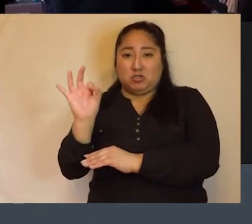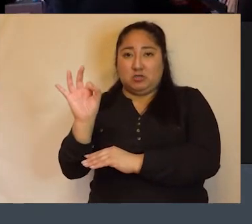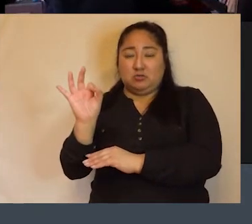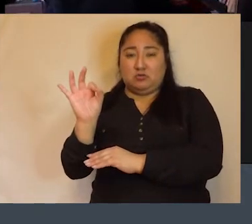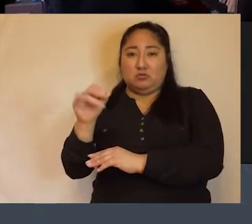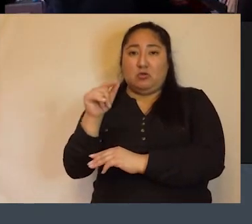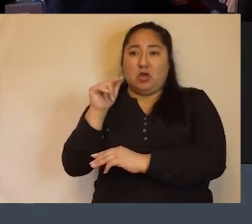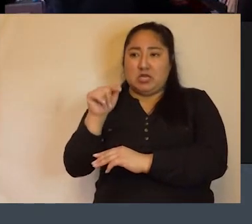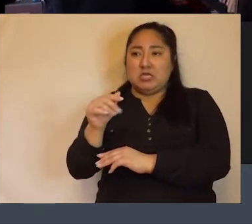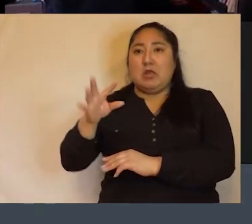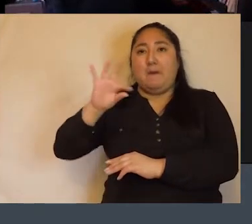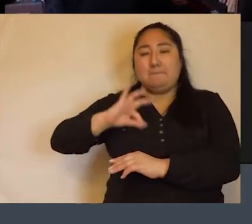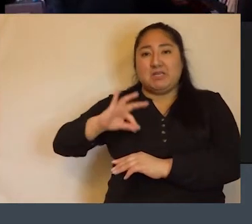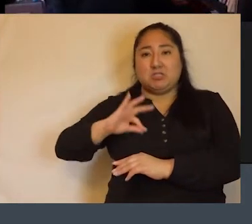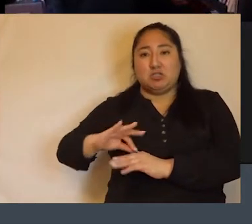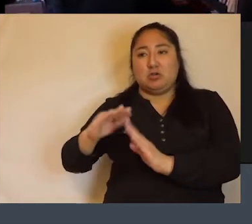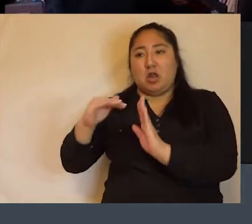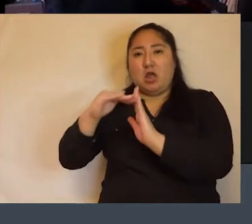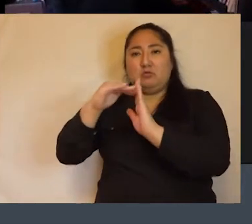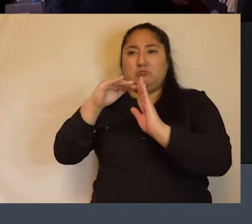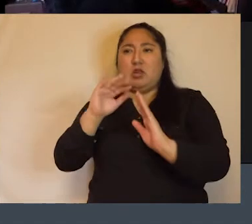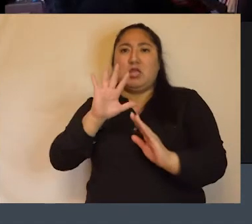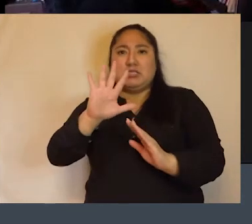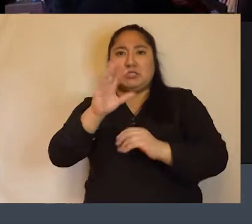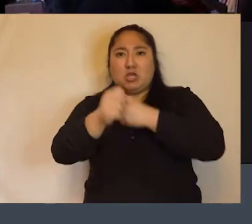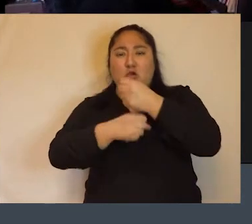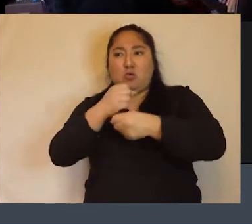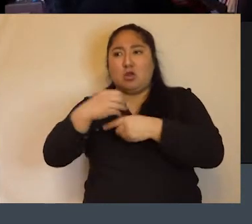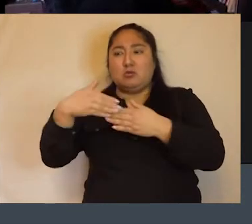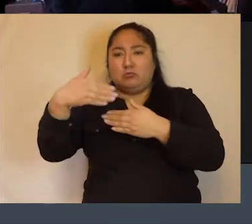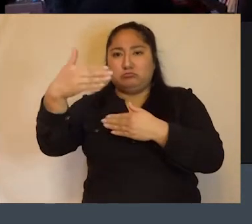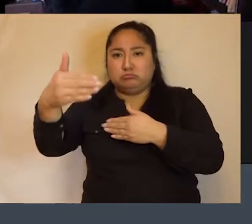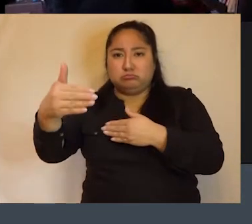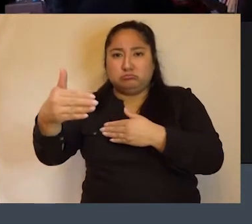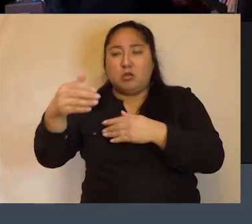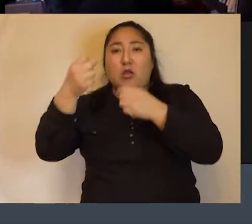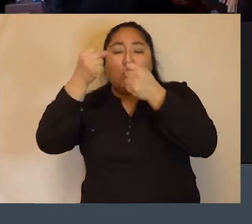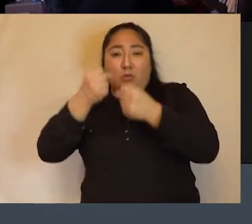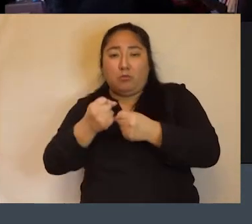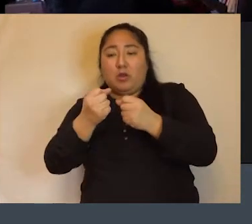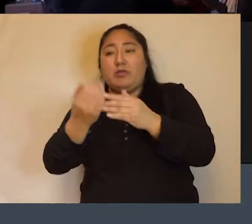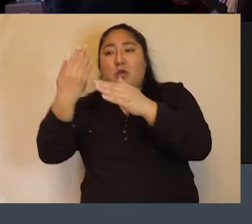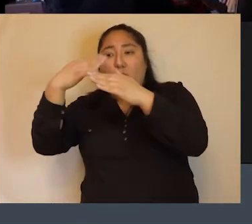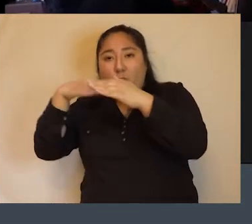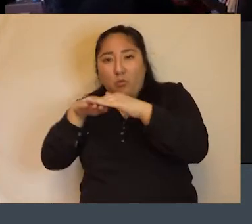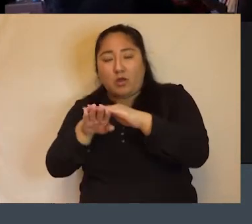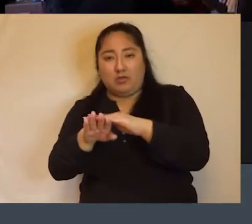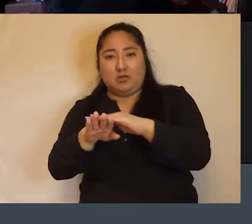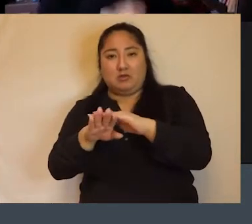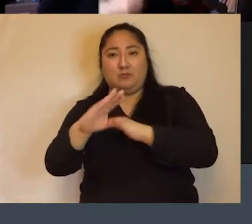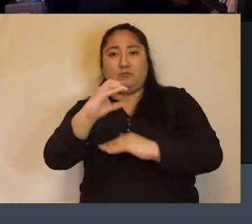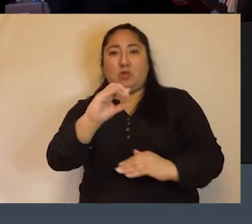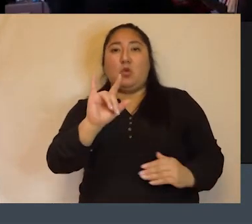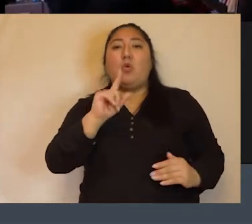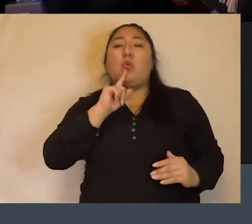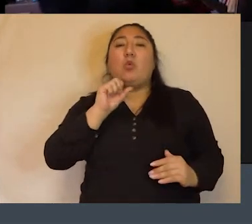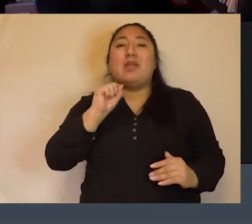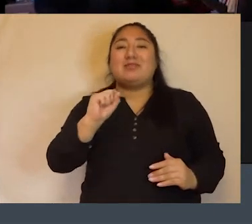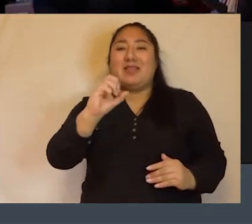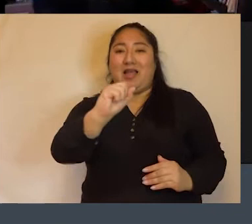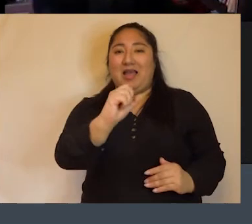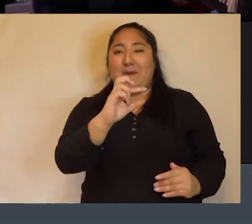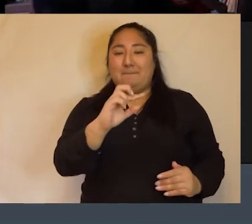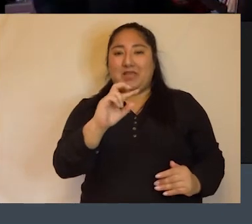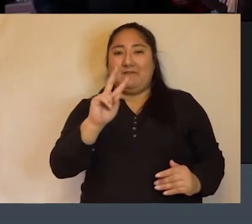entonces, y se van a pensionar en menos de 5 años, entonces pueden depositarlo en